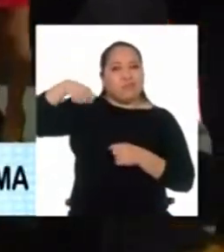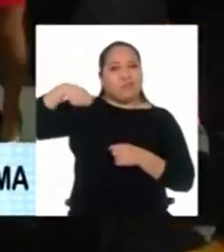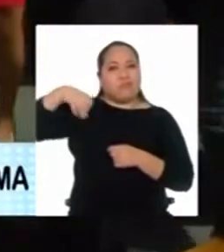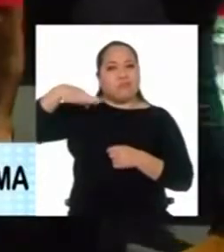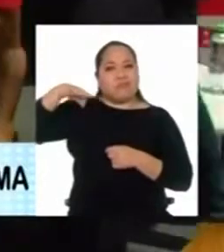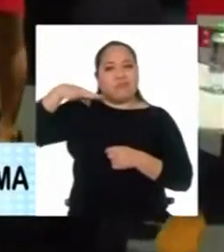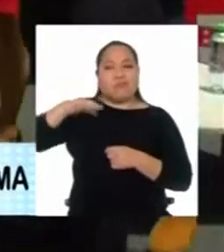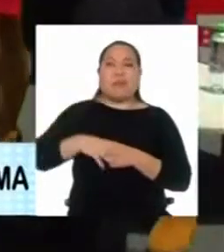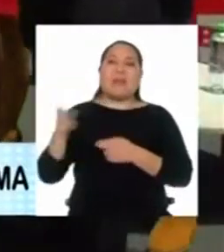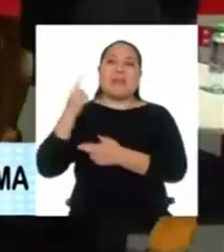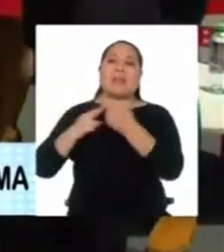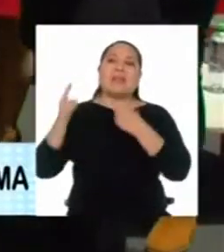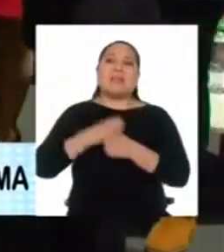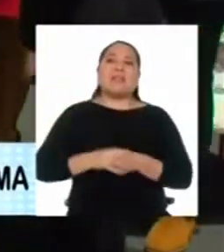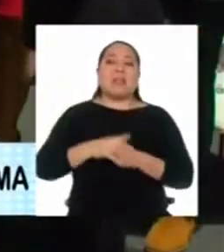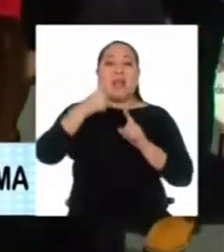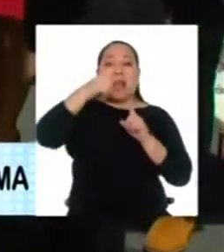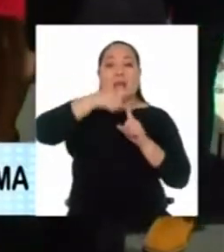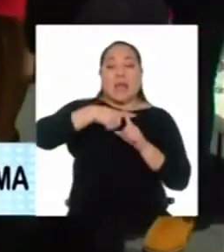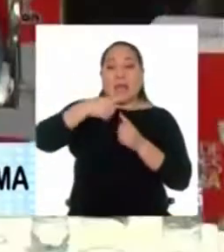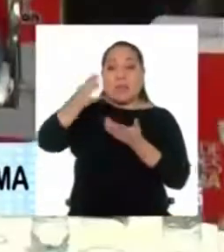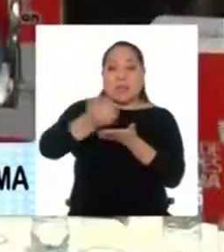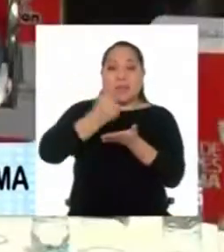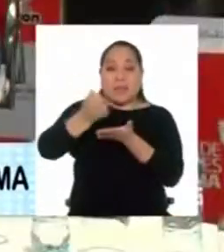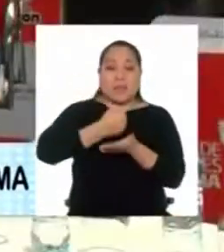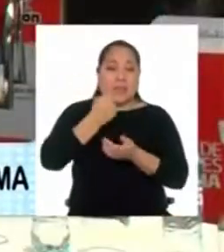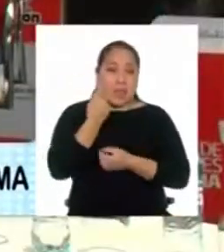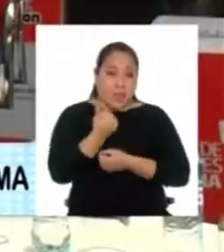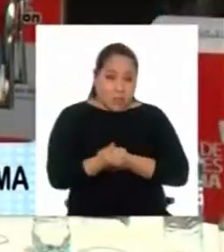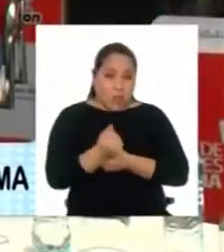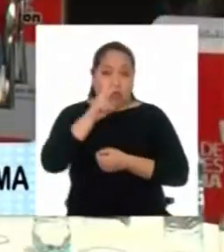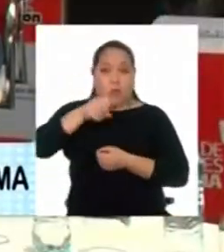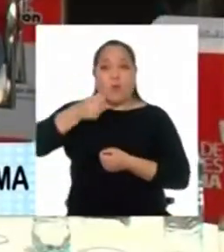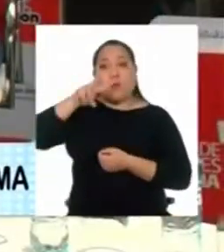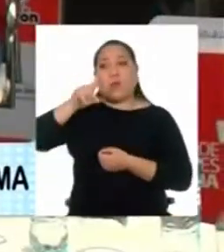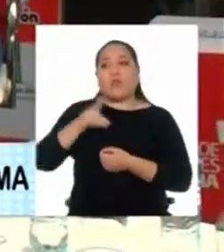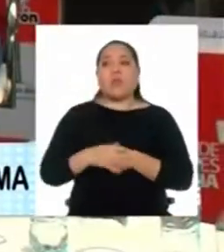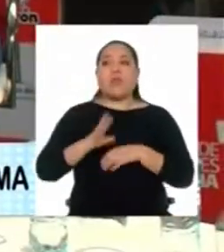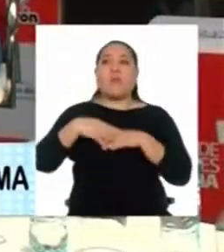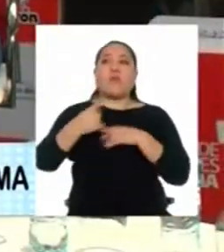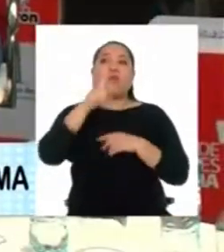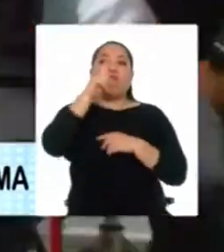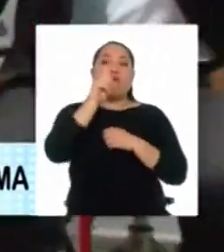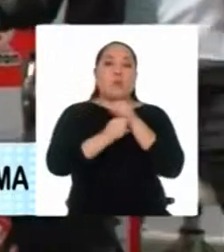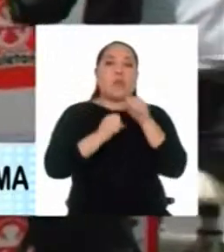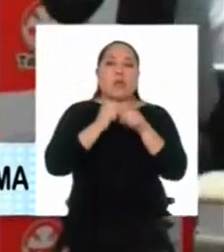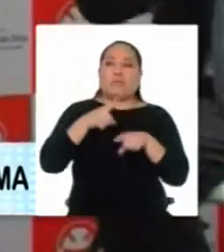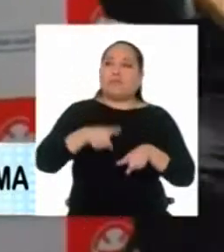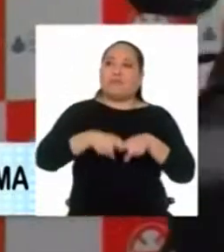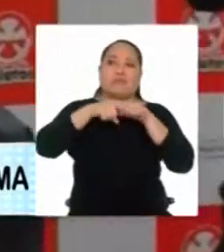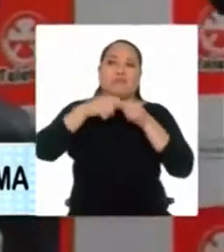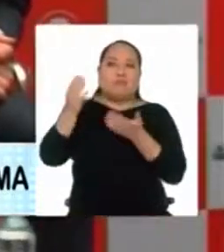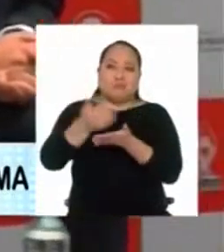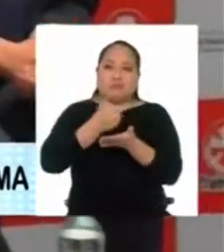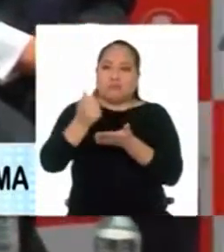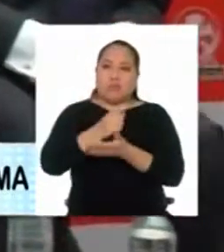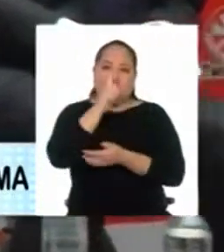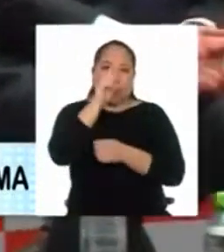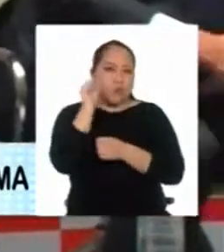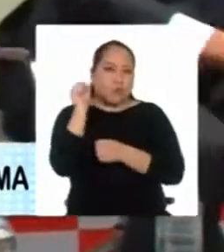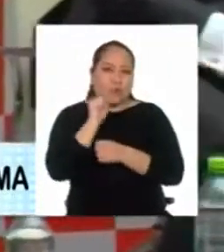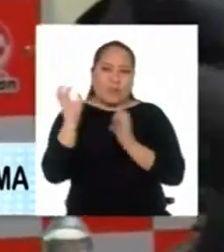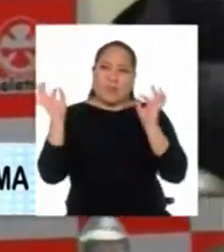con fuerza la Teletón 2021. Luego de un año de paralización y donde no se pudo recaudar ni un sol